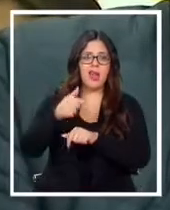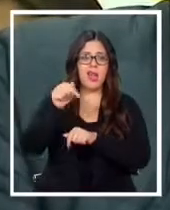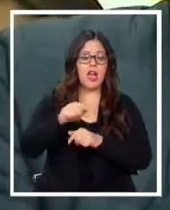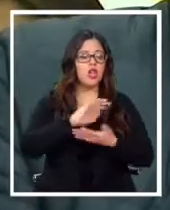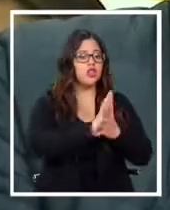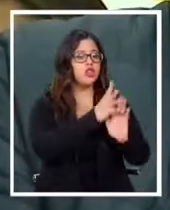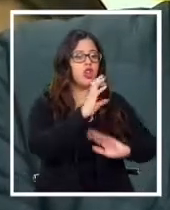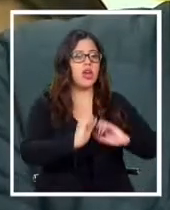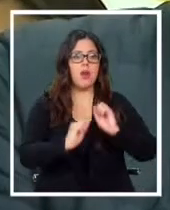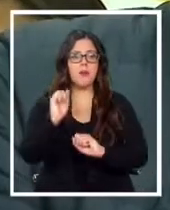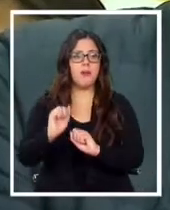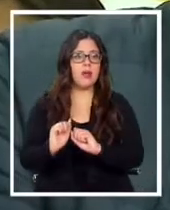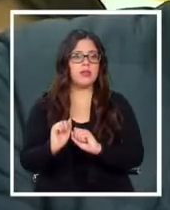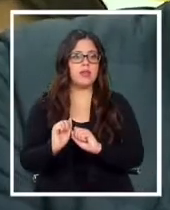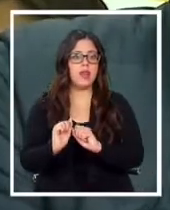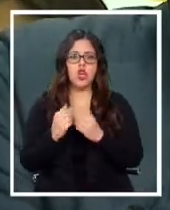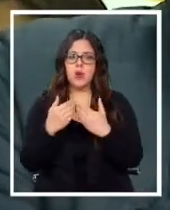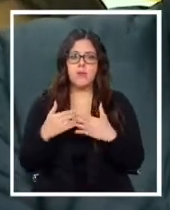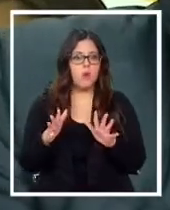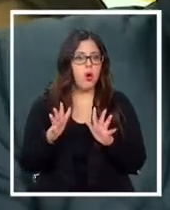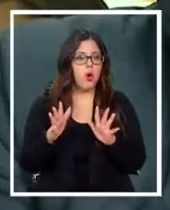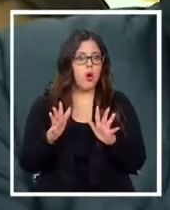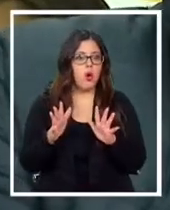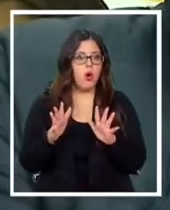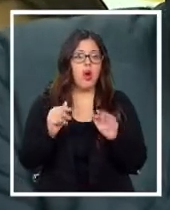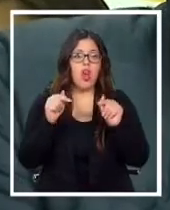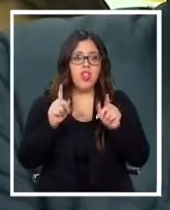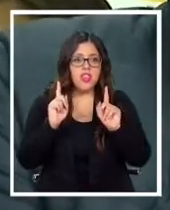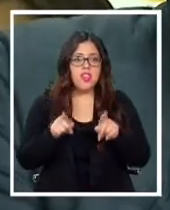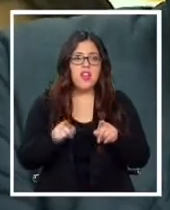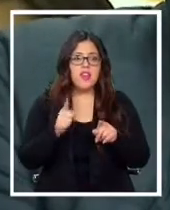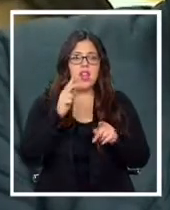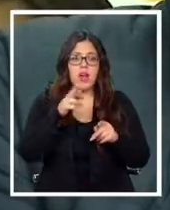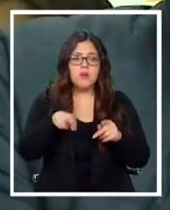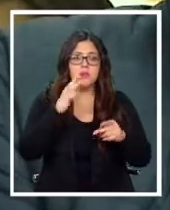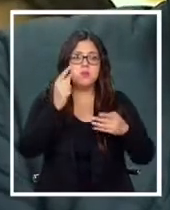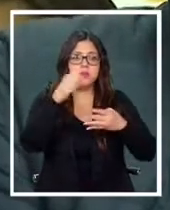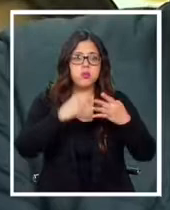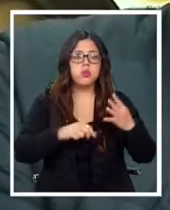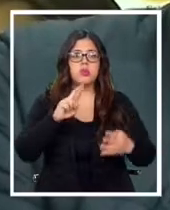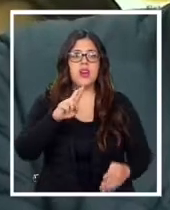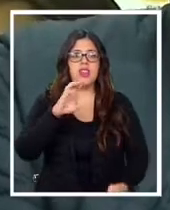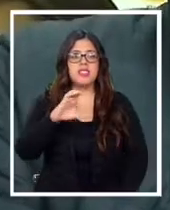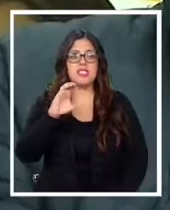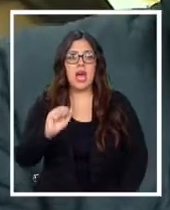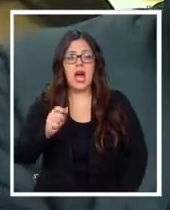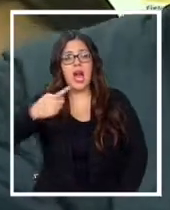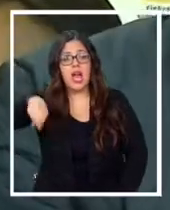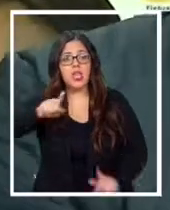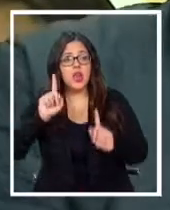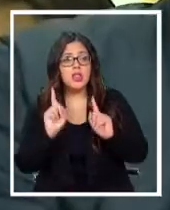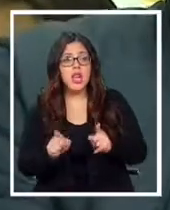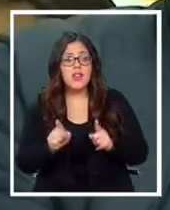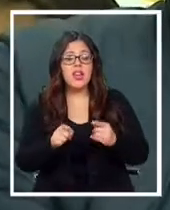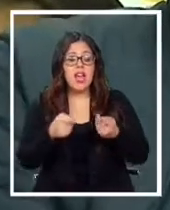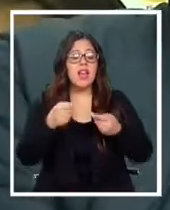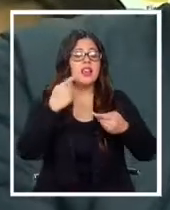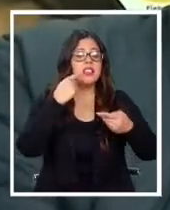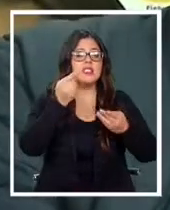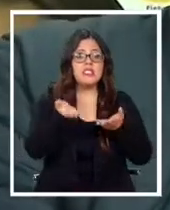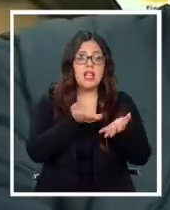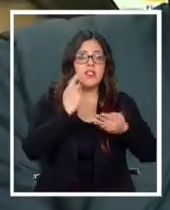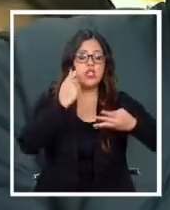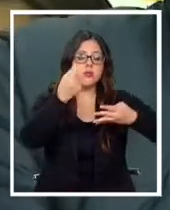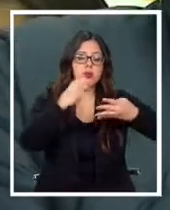las empresas, sin distinción, tienen que someterse a una recalificación de la RCA, es decir, tienen que pasar por los servicios de